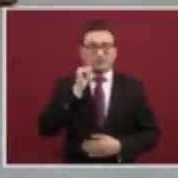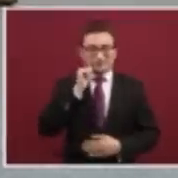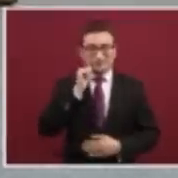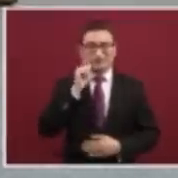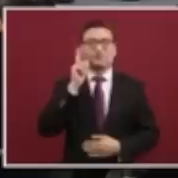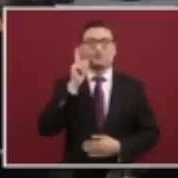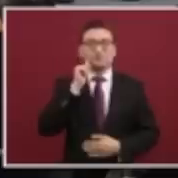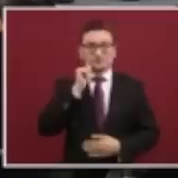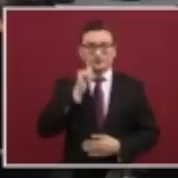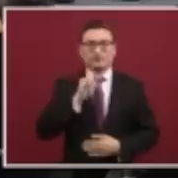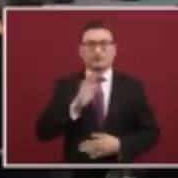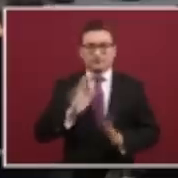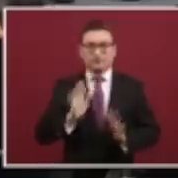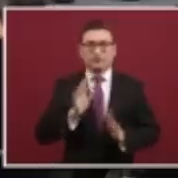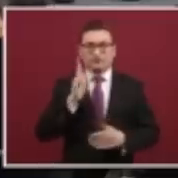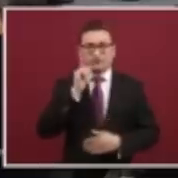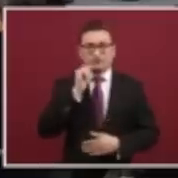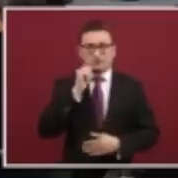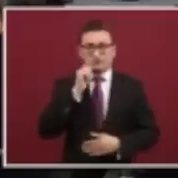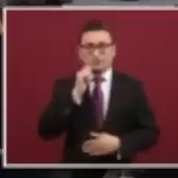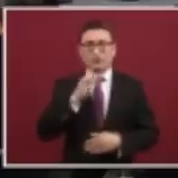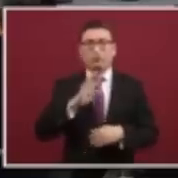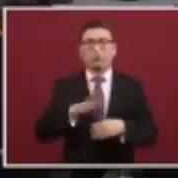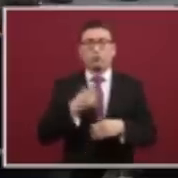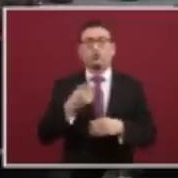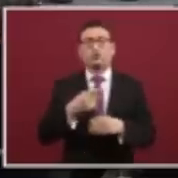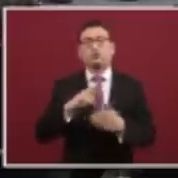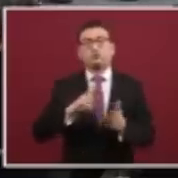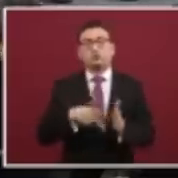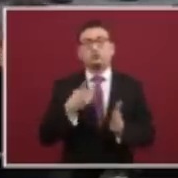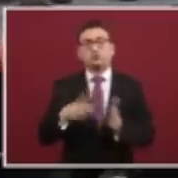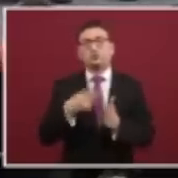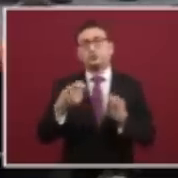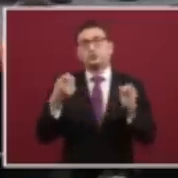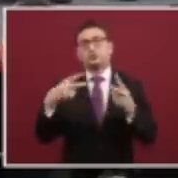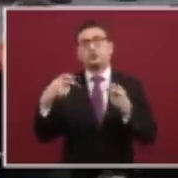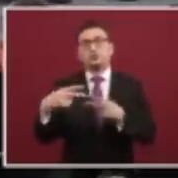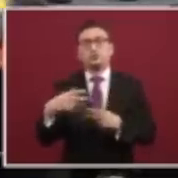Va a ser mañana. Sí, sí. Nos vamos a estar viendo todo el tiempo.